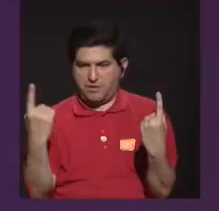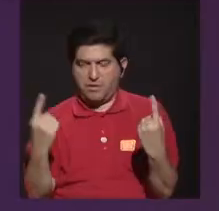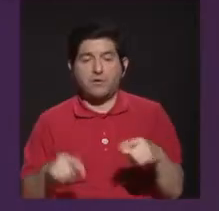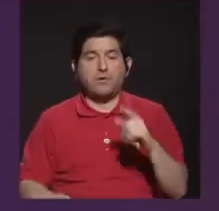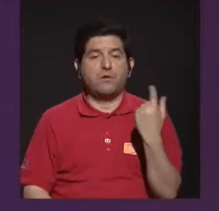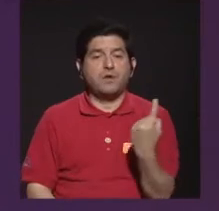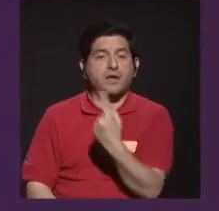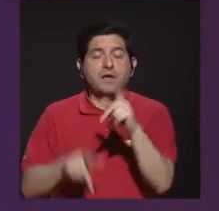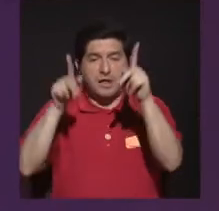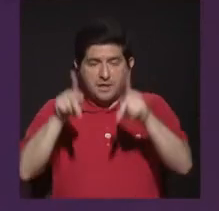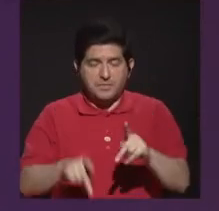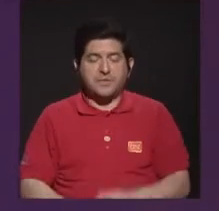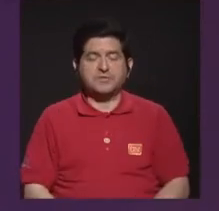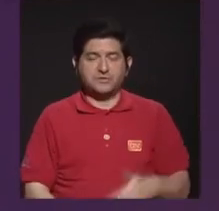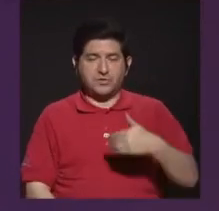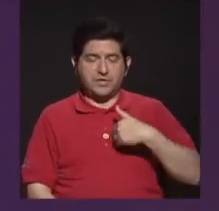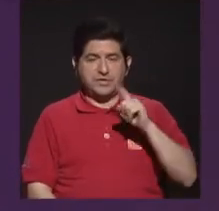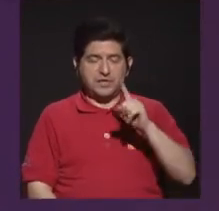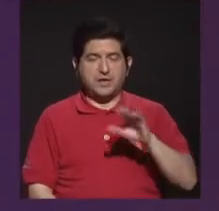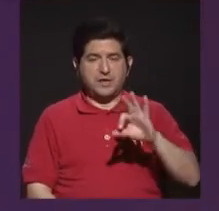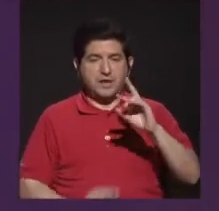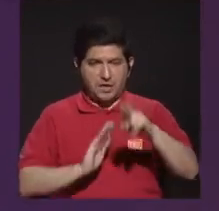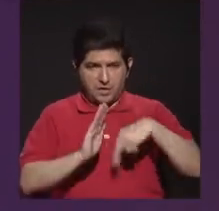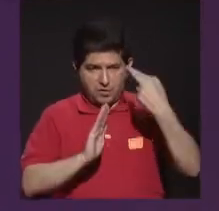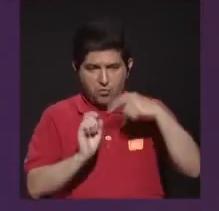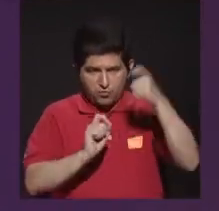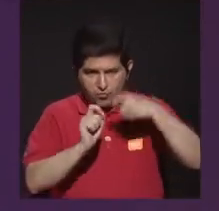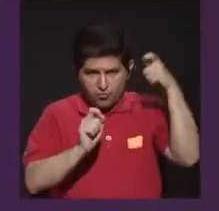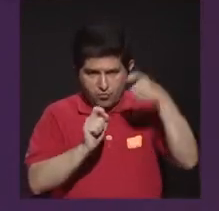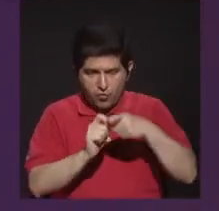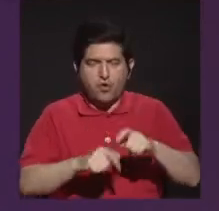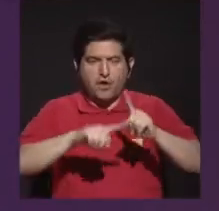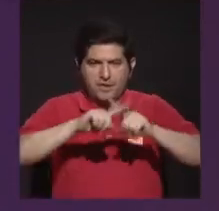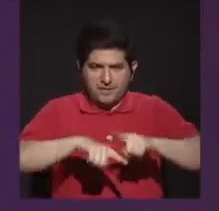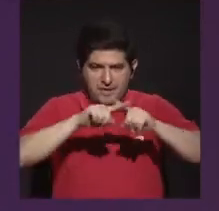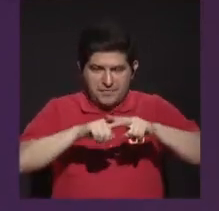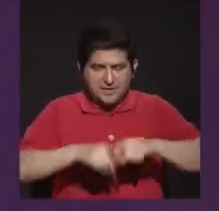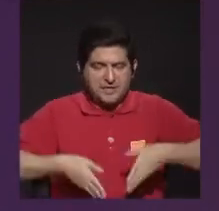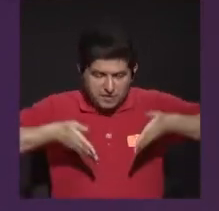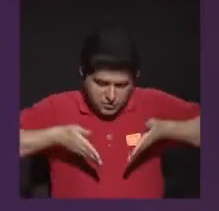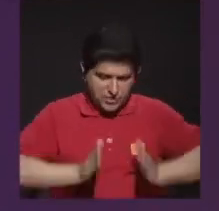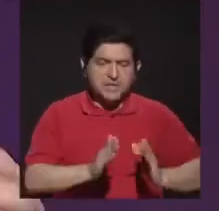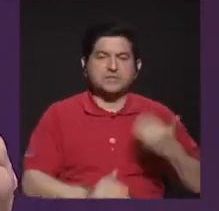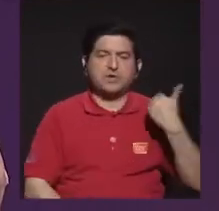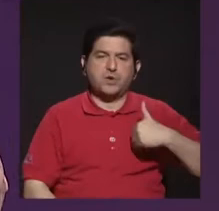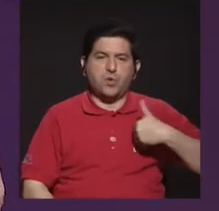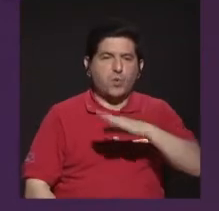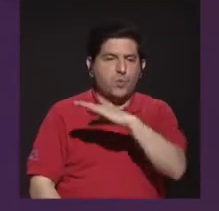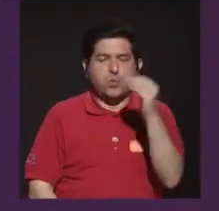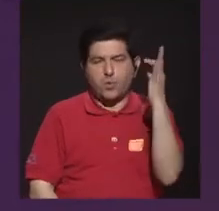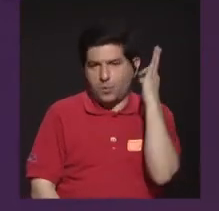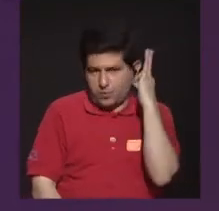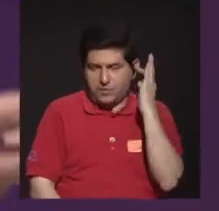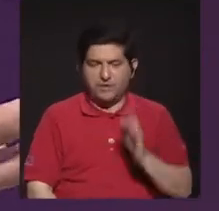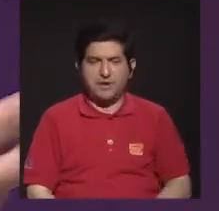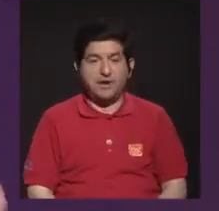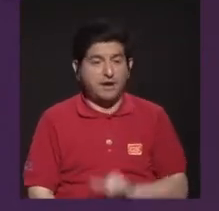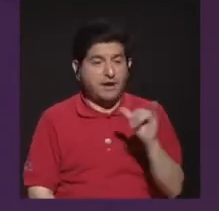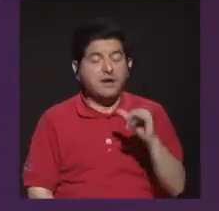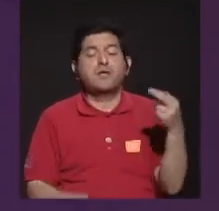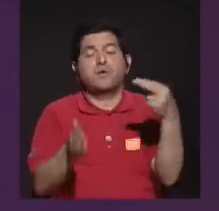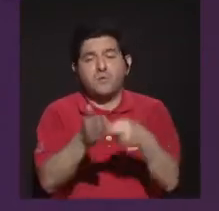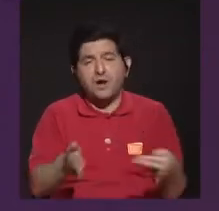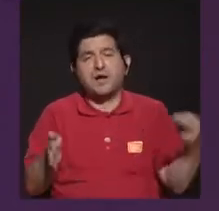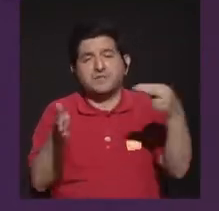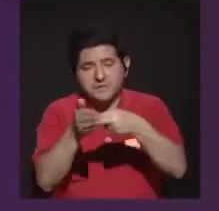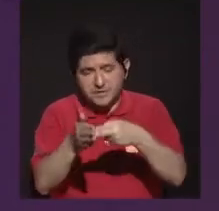que comportarse de una manera específica según le haya tocado nacer hombre o mujer. Esto también se reproduce